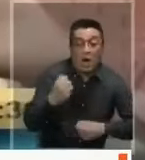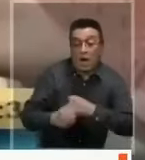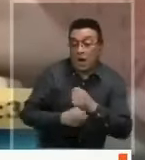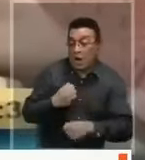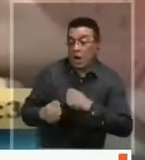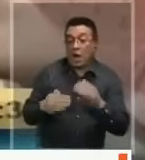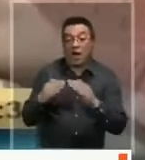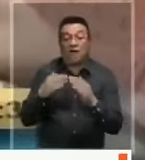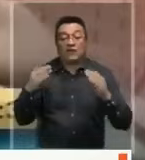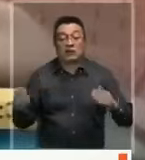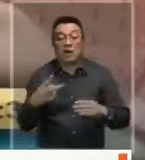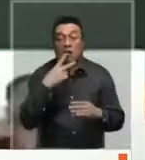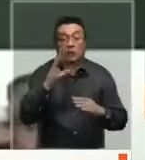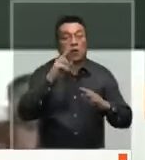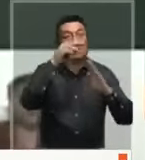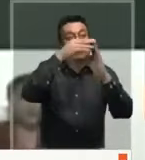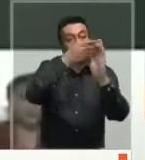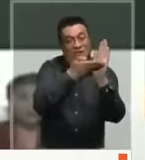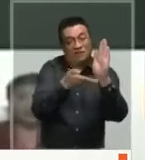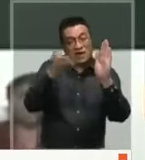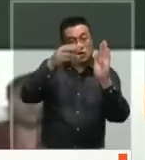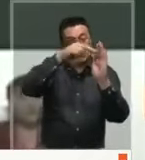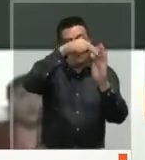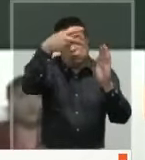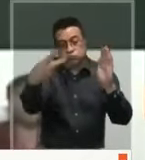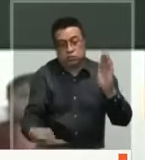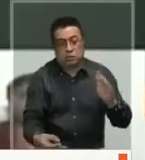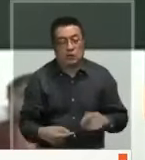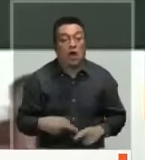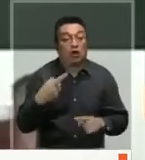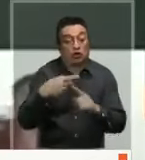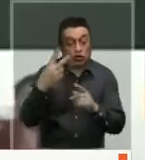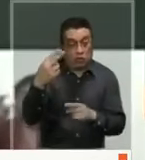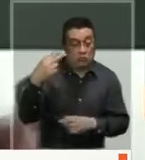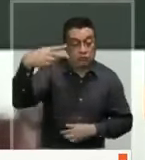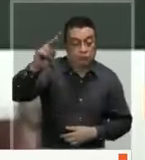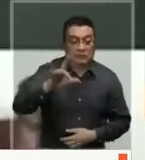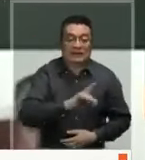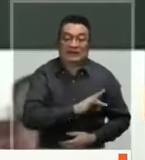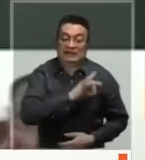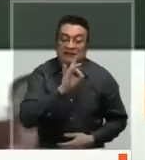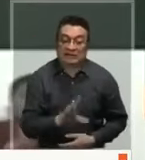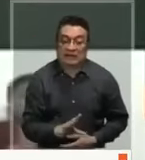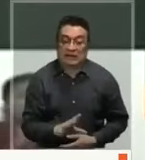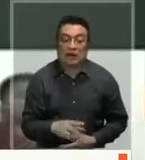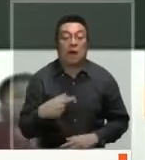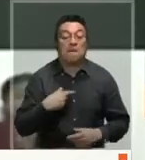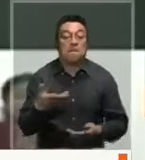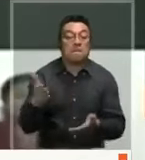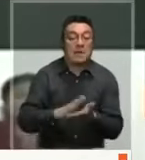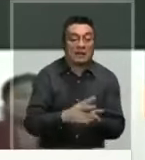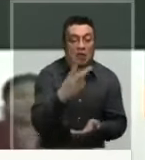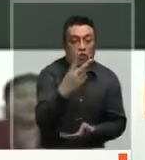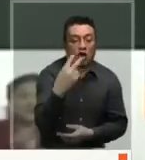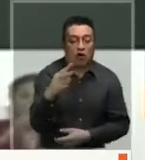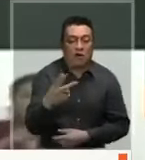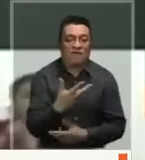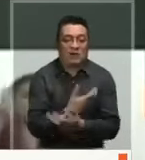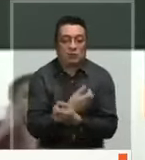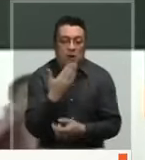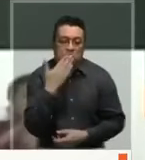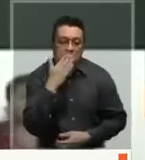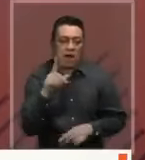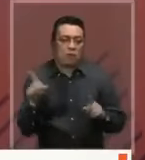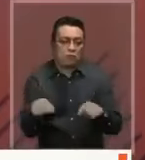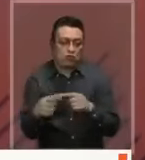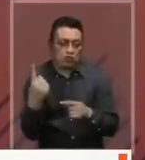vecina le dice, mira, se lanzó por el balcón. Estamos ante dos extranjeros de origen chileno que matan a dos venezolanos, uno de ellos un genio de la